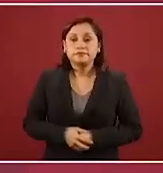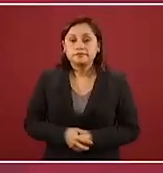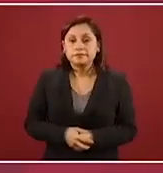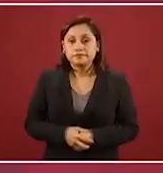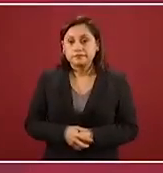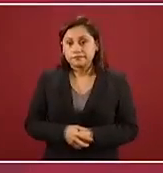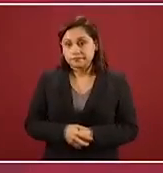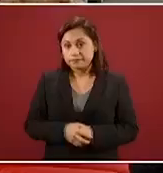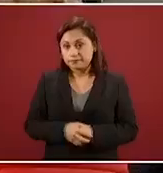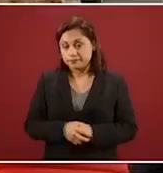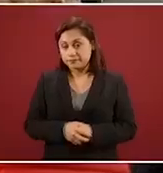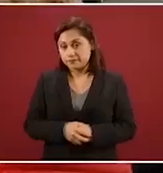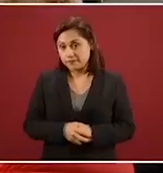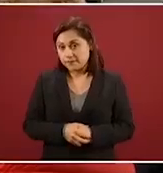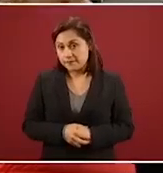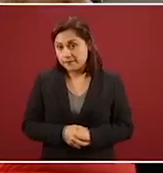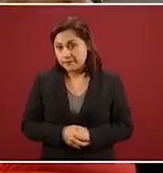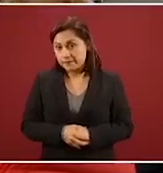caso,